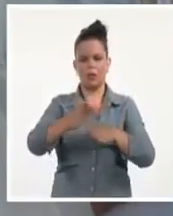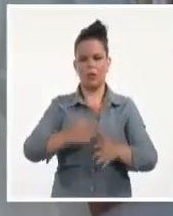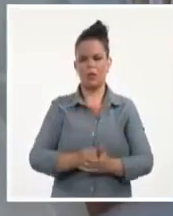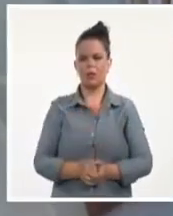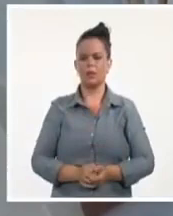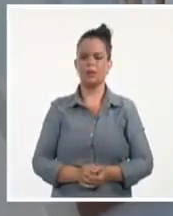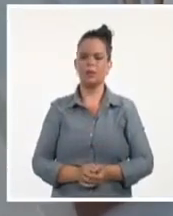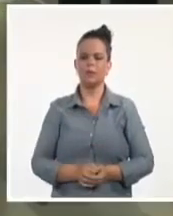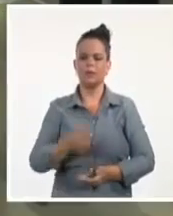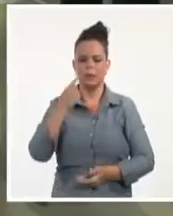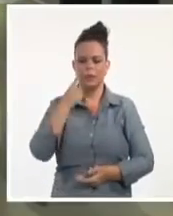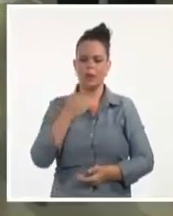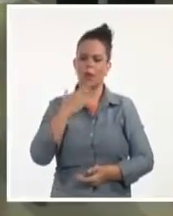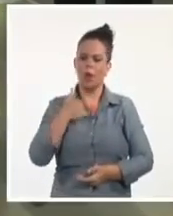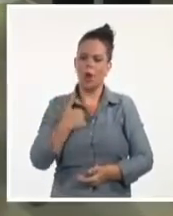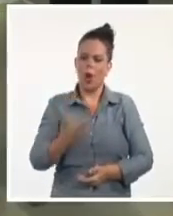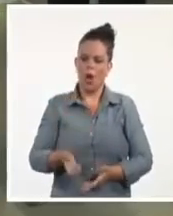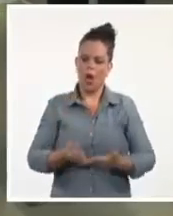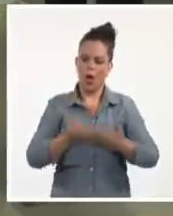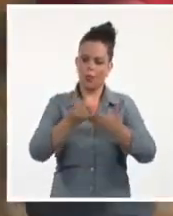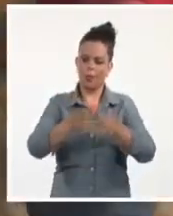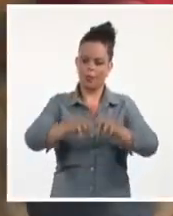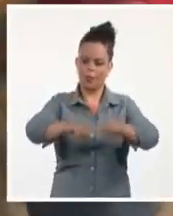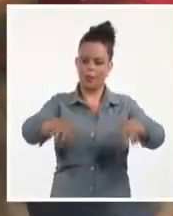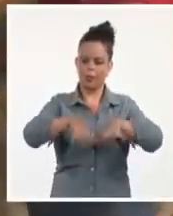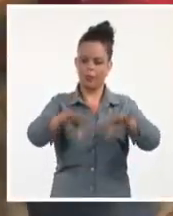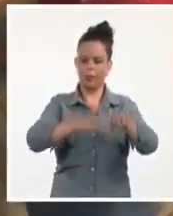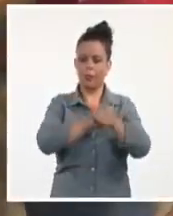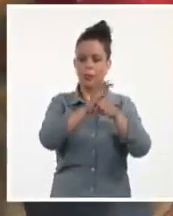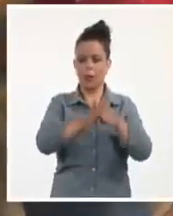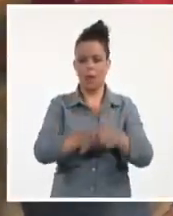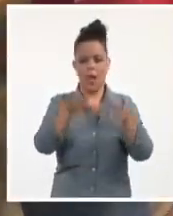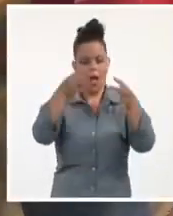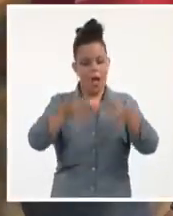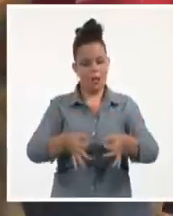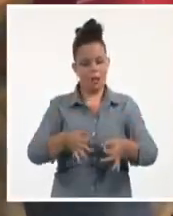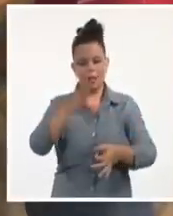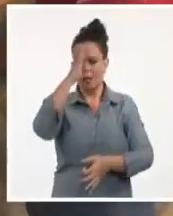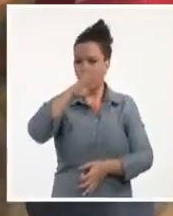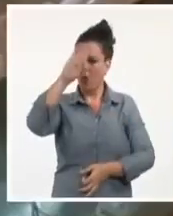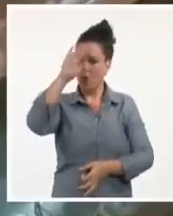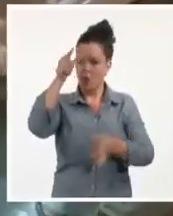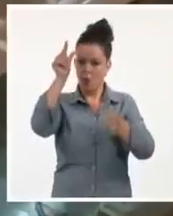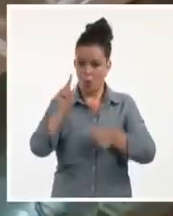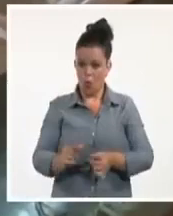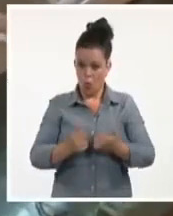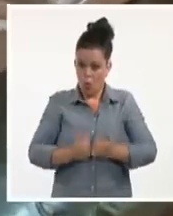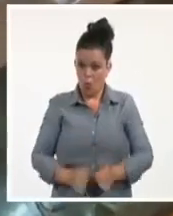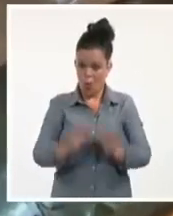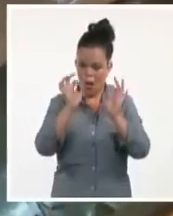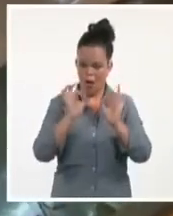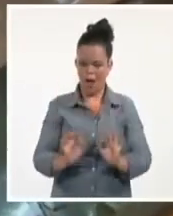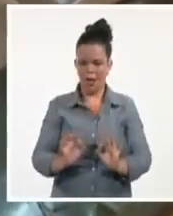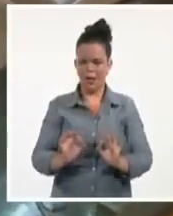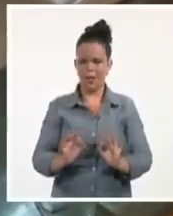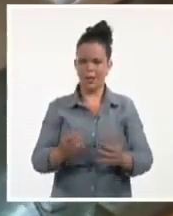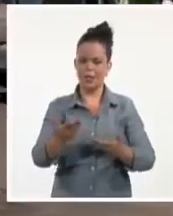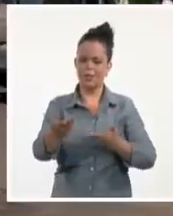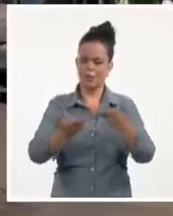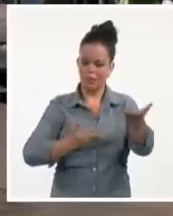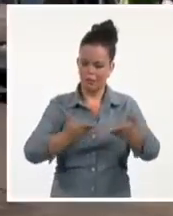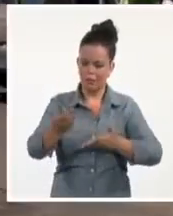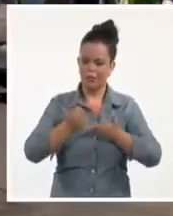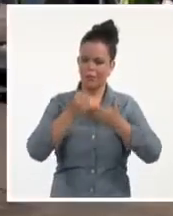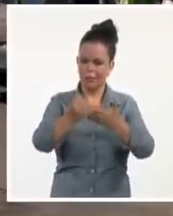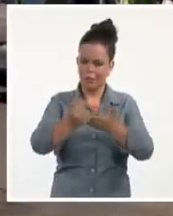situación sanitaria más compleja la práctica de la solidaridad rasgo distintivo de los cubanos se aprecia en esta isla tanto para dar como para recibir